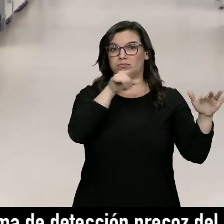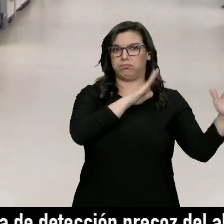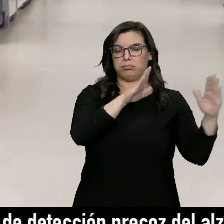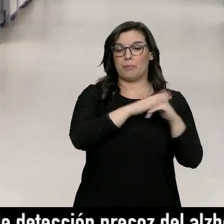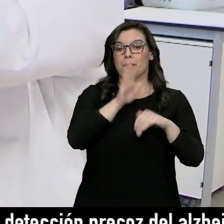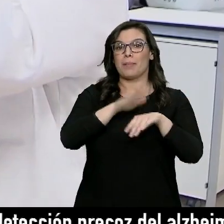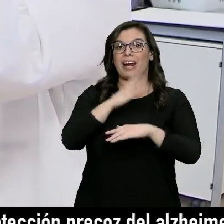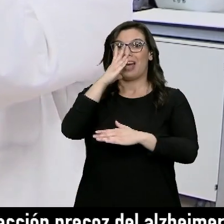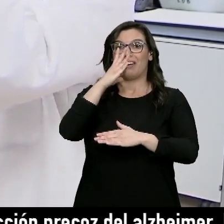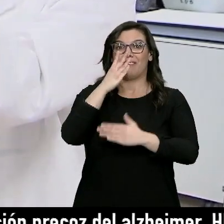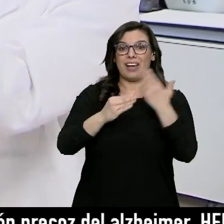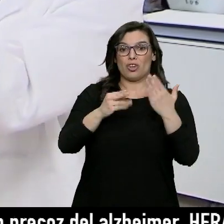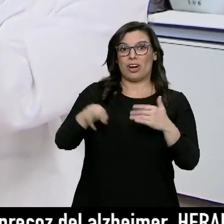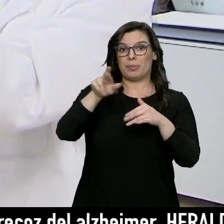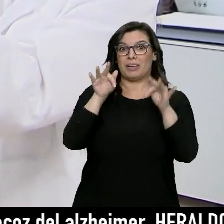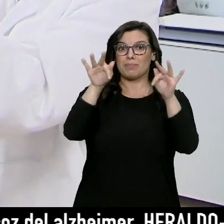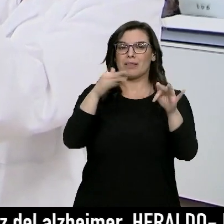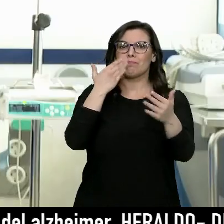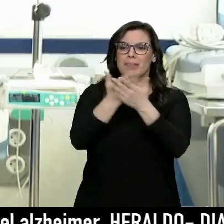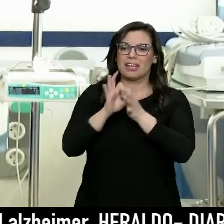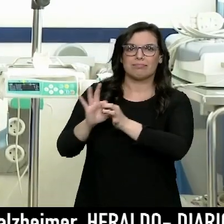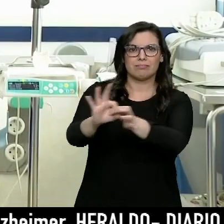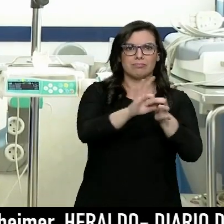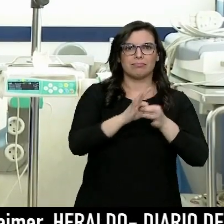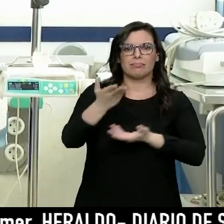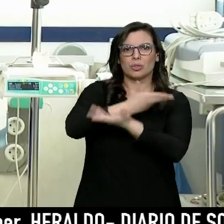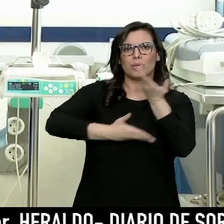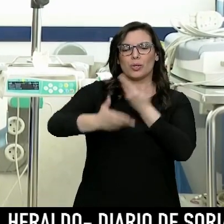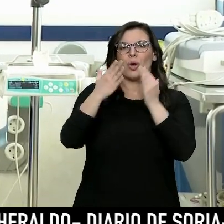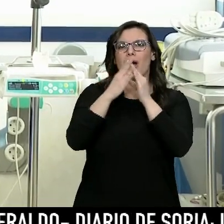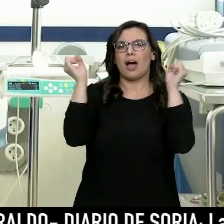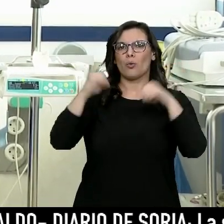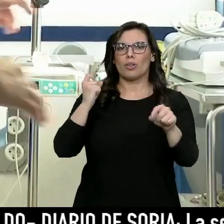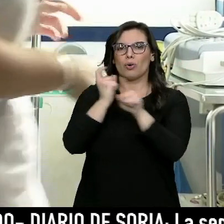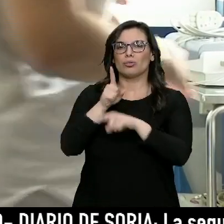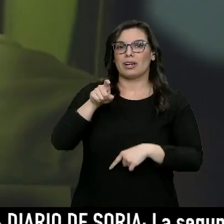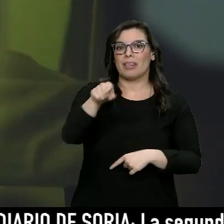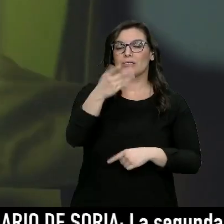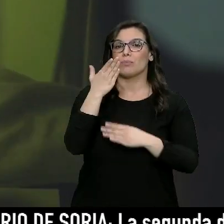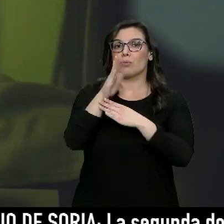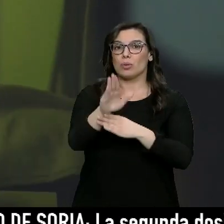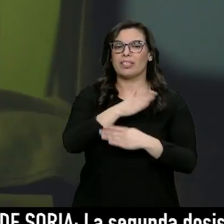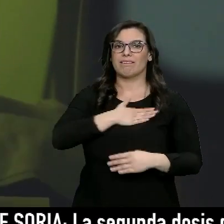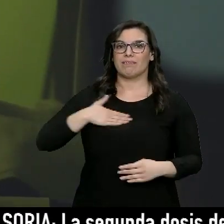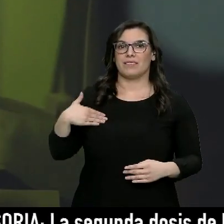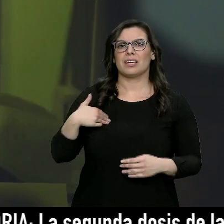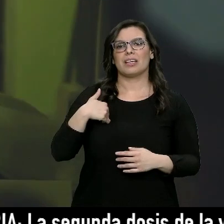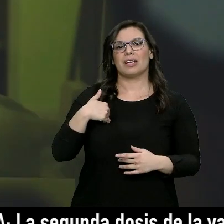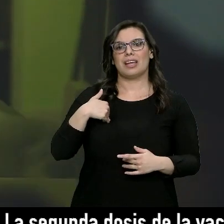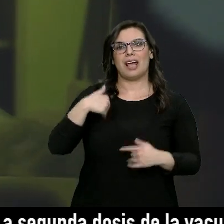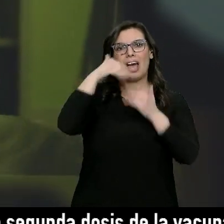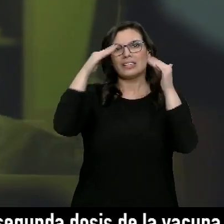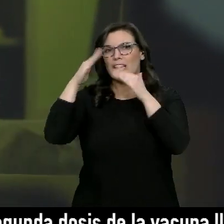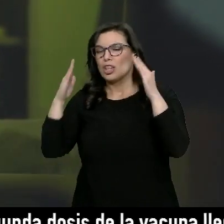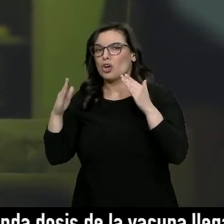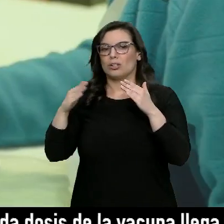estos errores, piden aunar fuerzas para conseguir un gran acuerdo contra el cáncer, una propuesta con la que quieren llegar al mayor número de